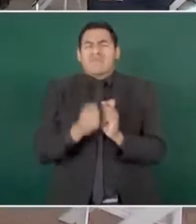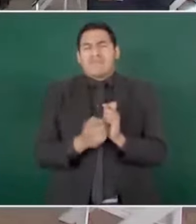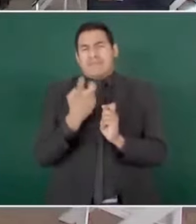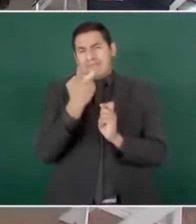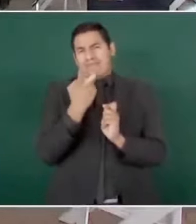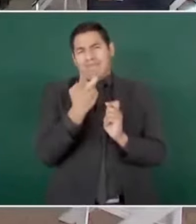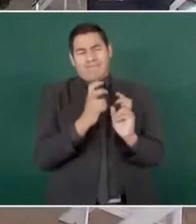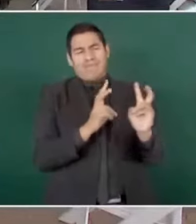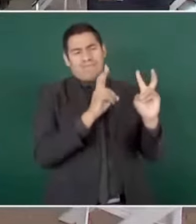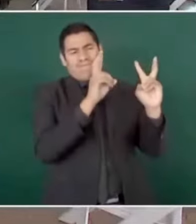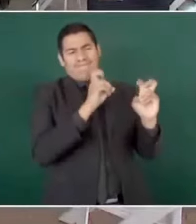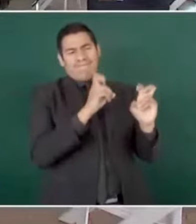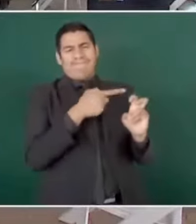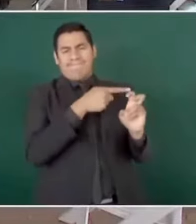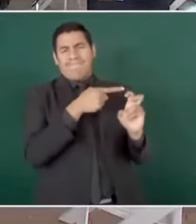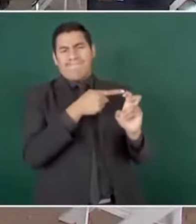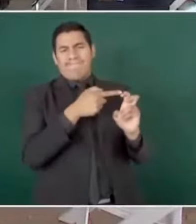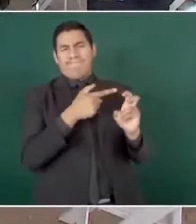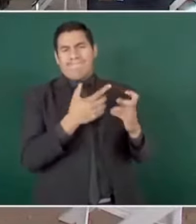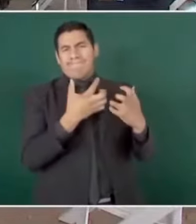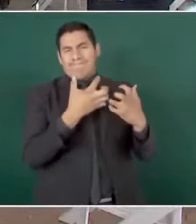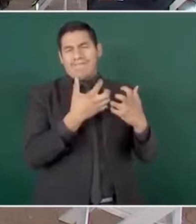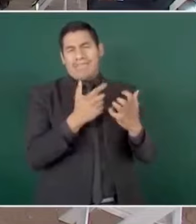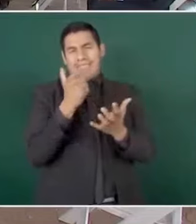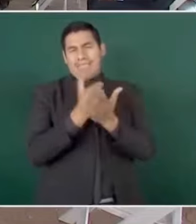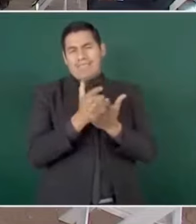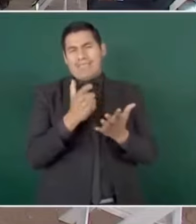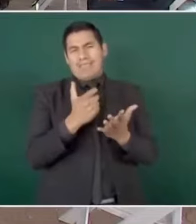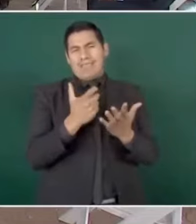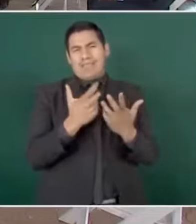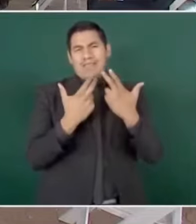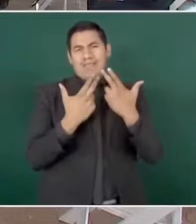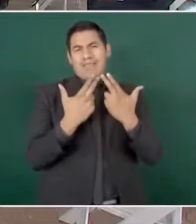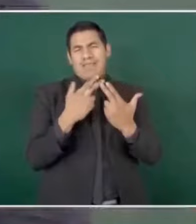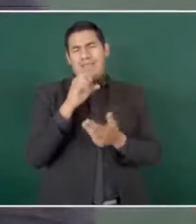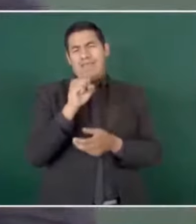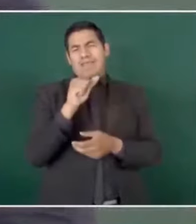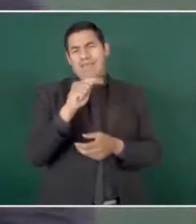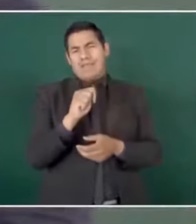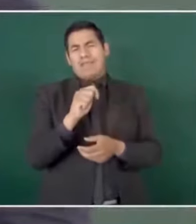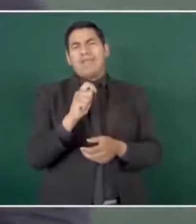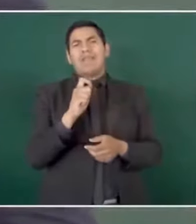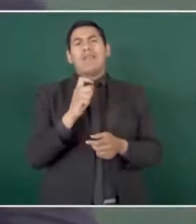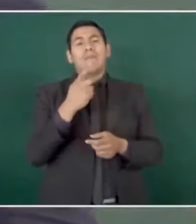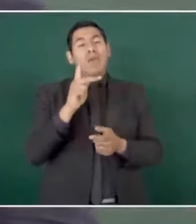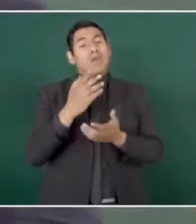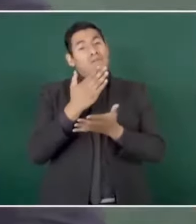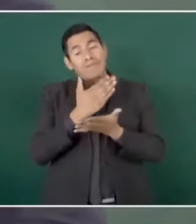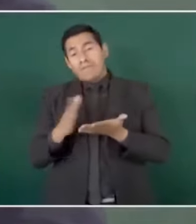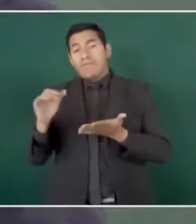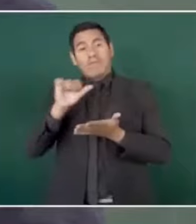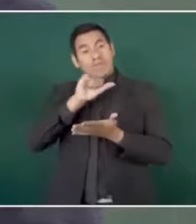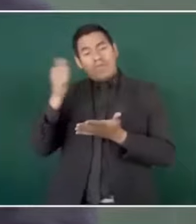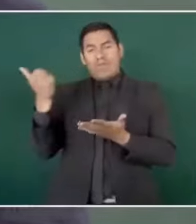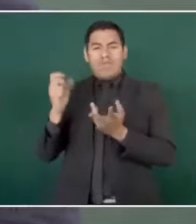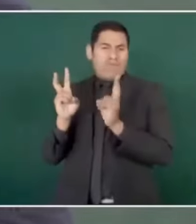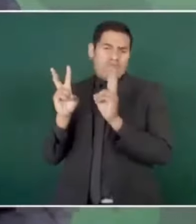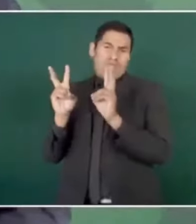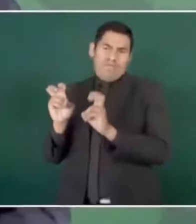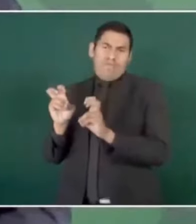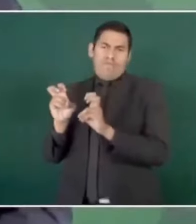sí aclarar que no tiene que ver con el otro tema que está pendiente, que